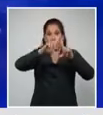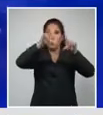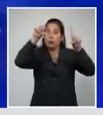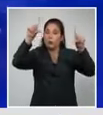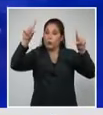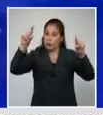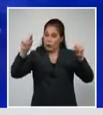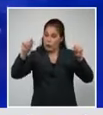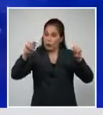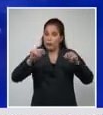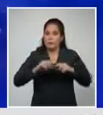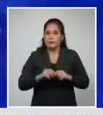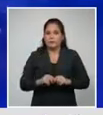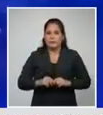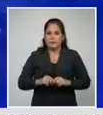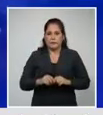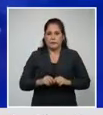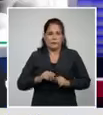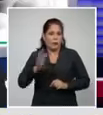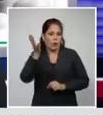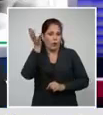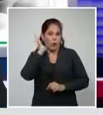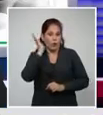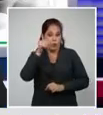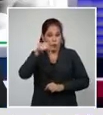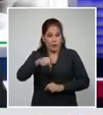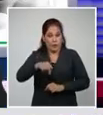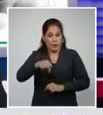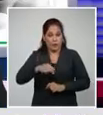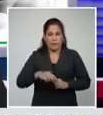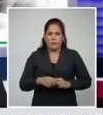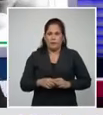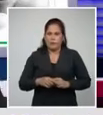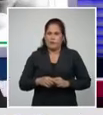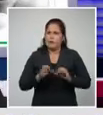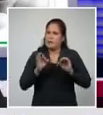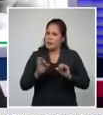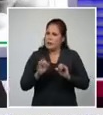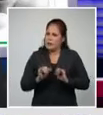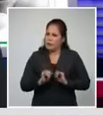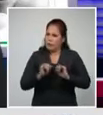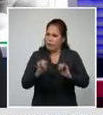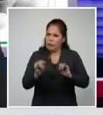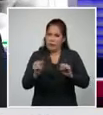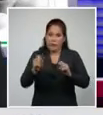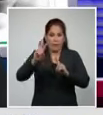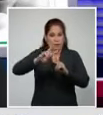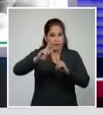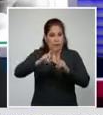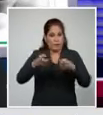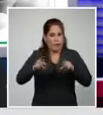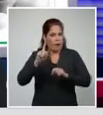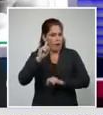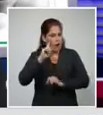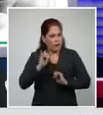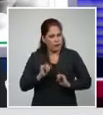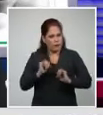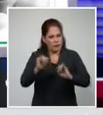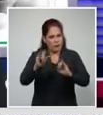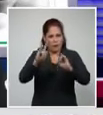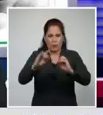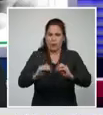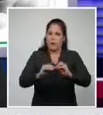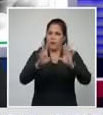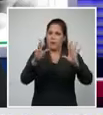esta transmisión de la conferencia de prensa que nuestro sistema de la radio y la televisión cubana lleva al pueblo